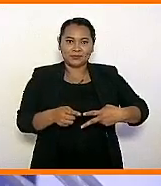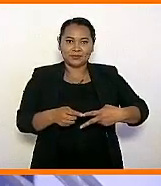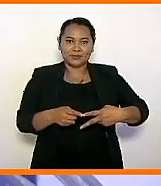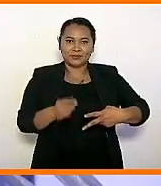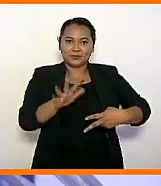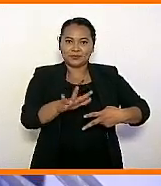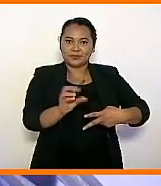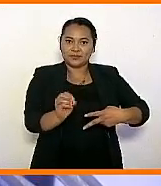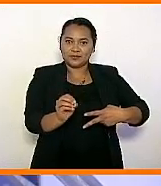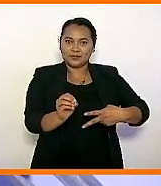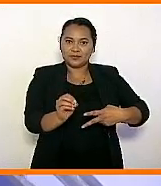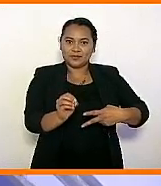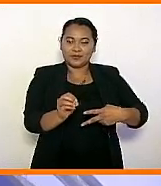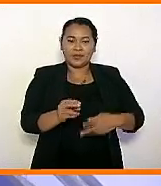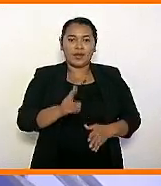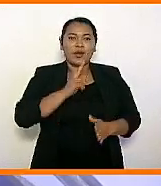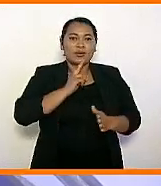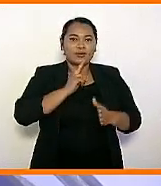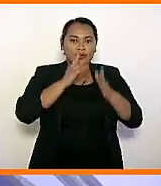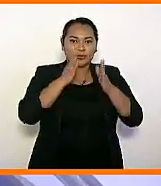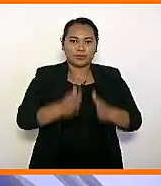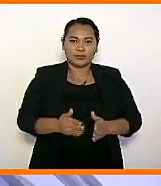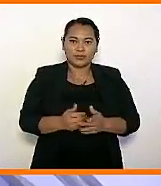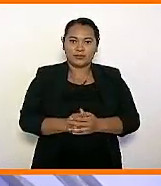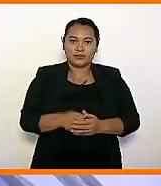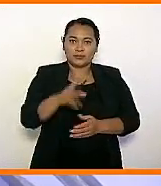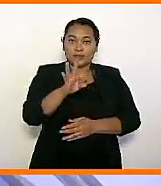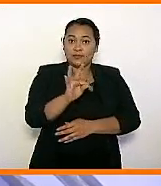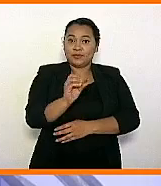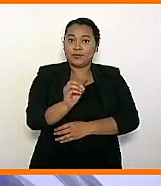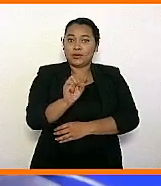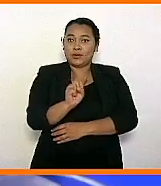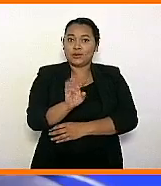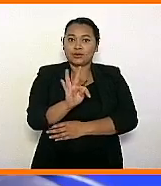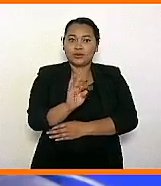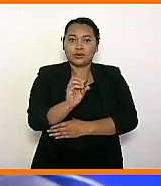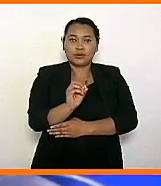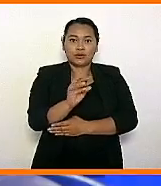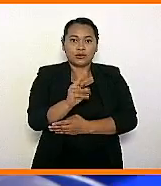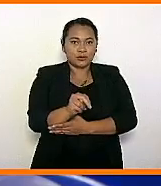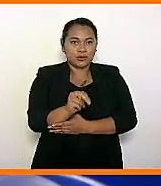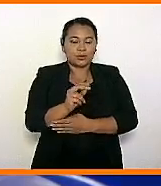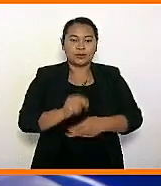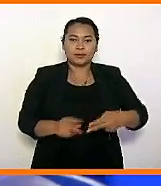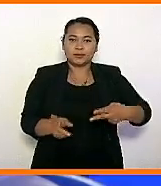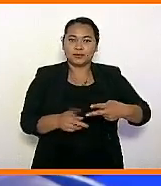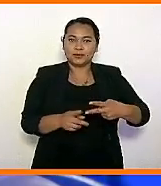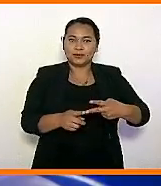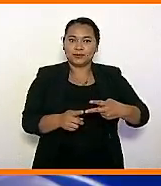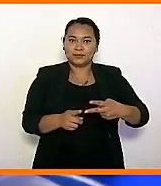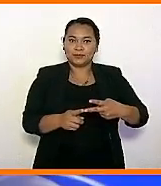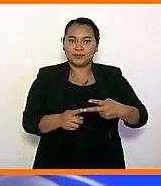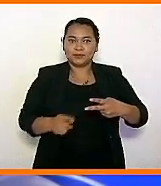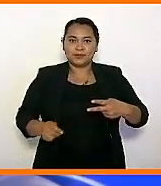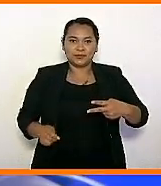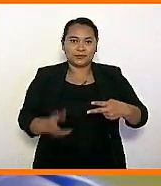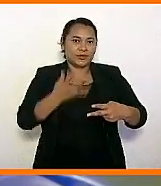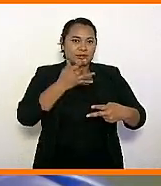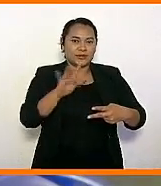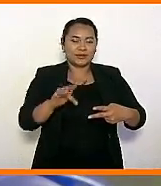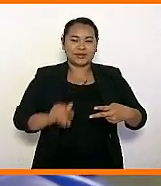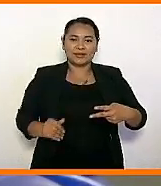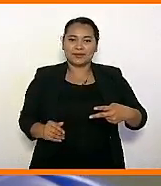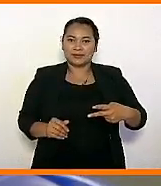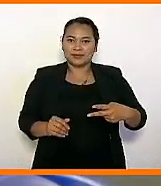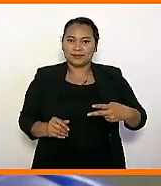ganador 50 con su catrachada Tostón. Segundo número ganador, primer dígito, atentos y estés, suerte.